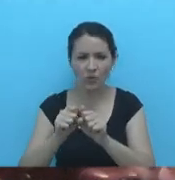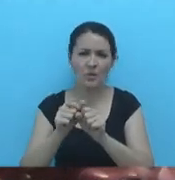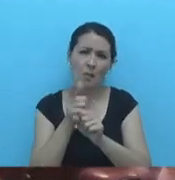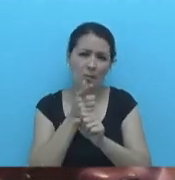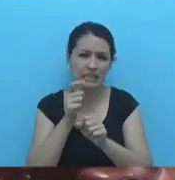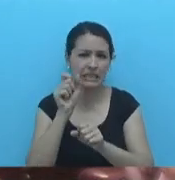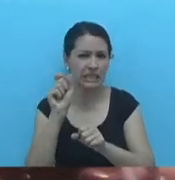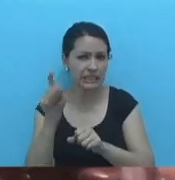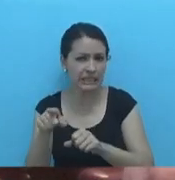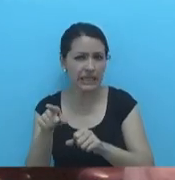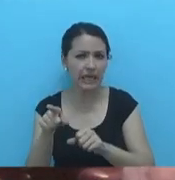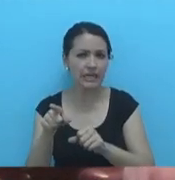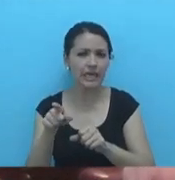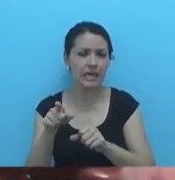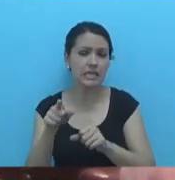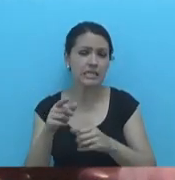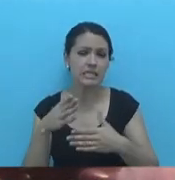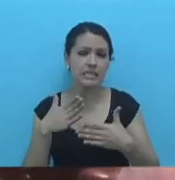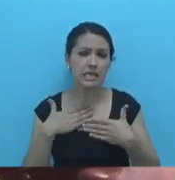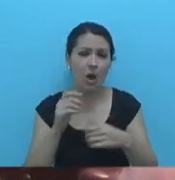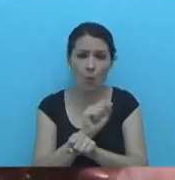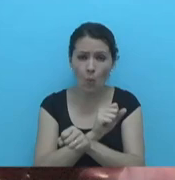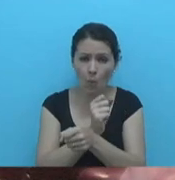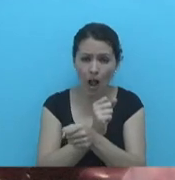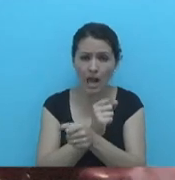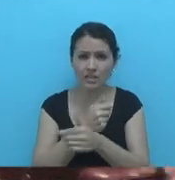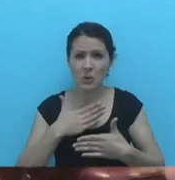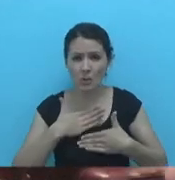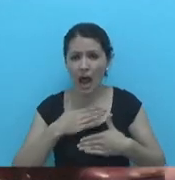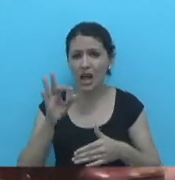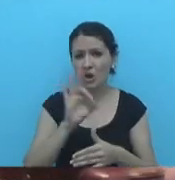de restos humanos, después